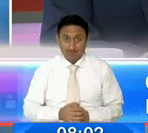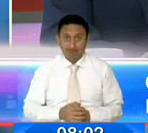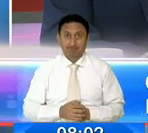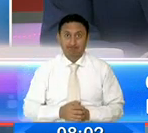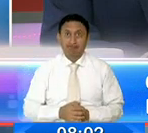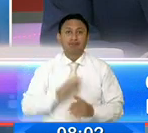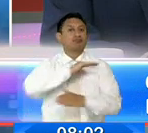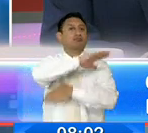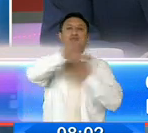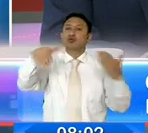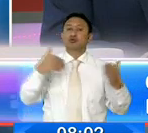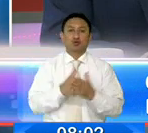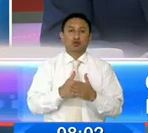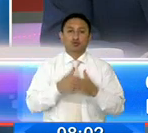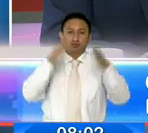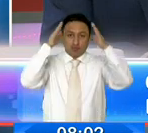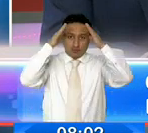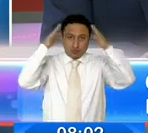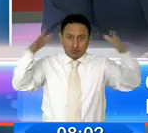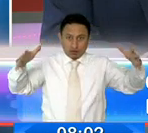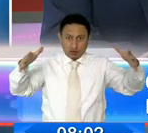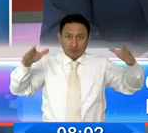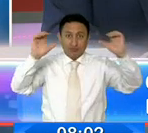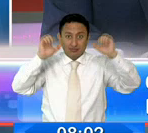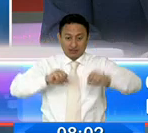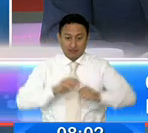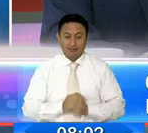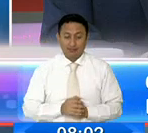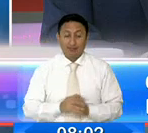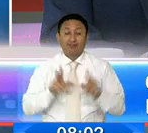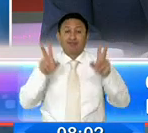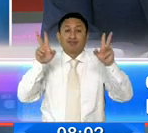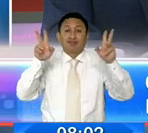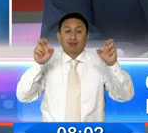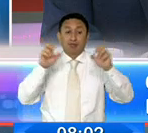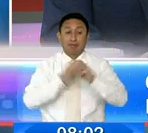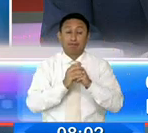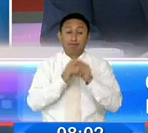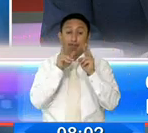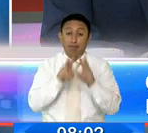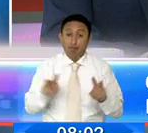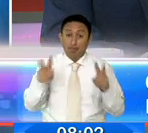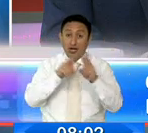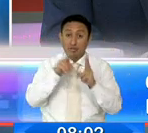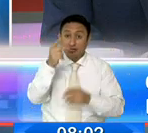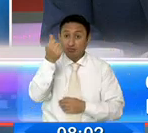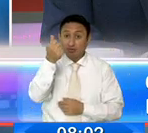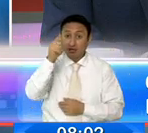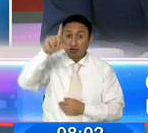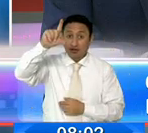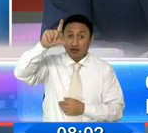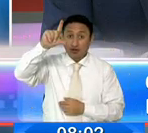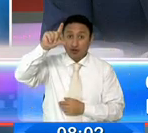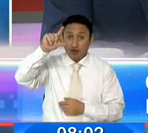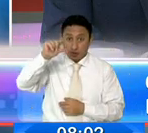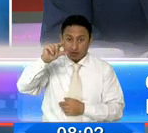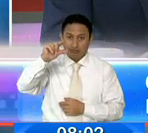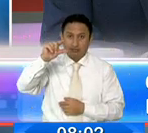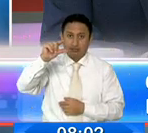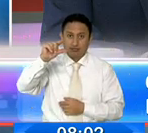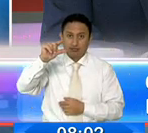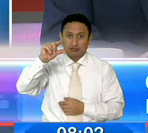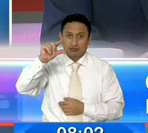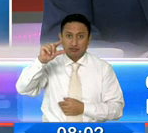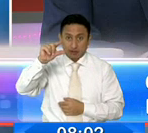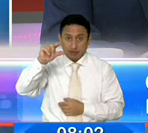todos. Y quiero subrayar, son precios rebajados deliberadamente